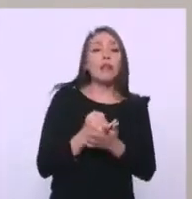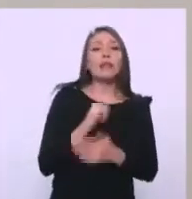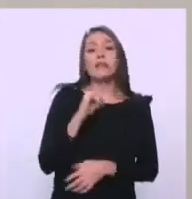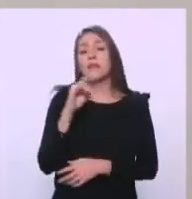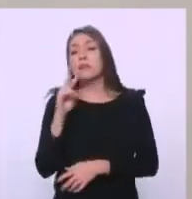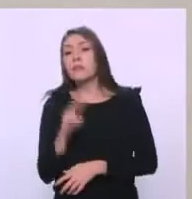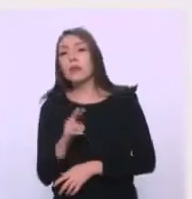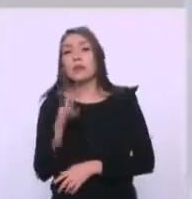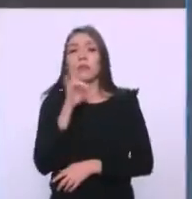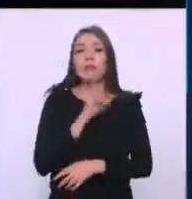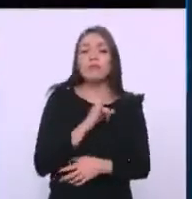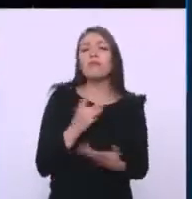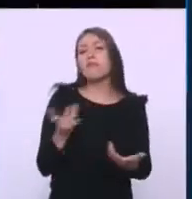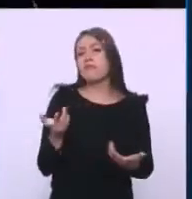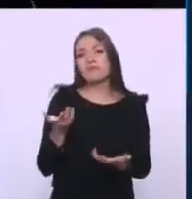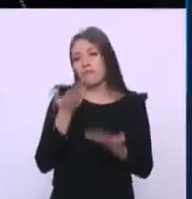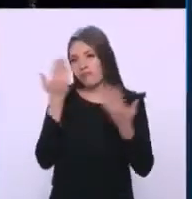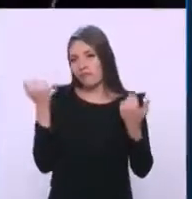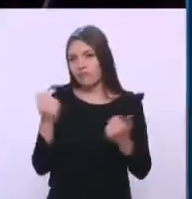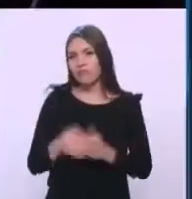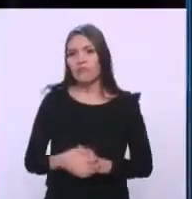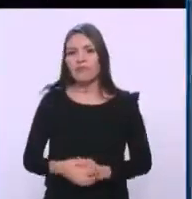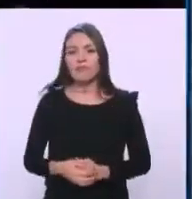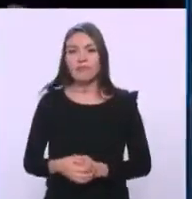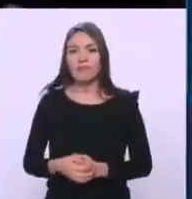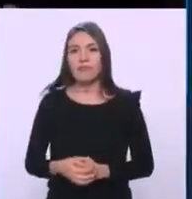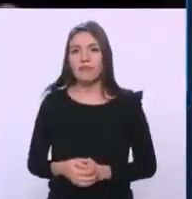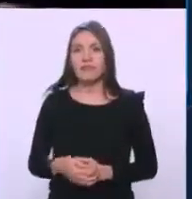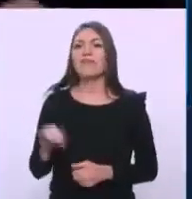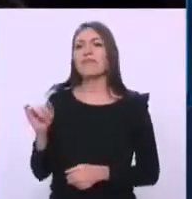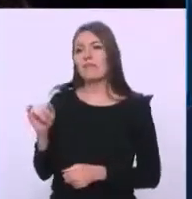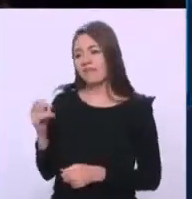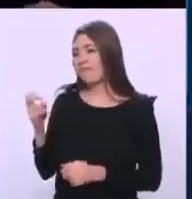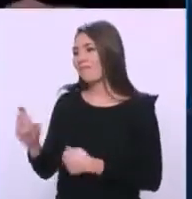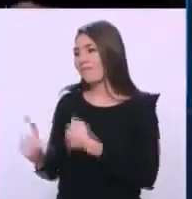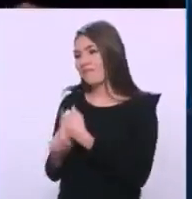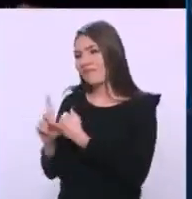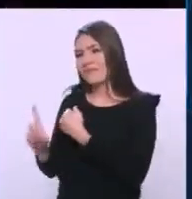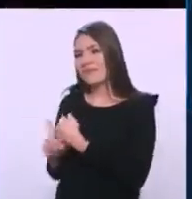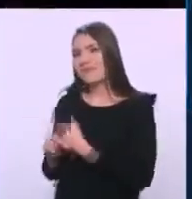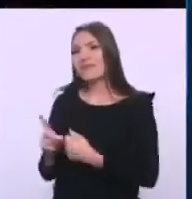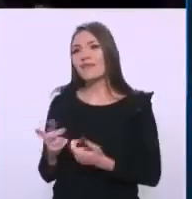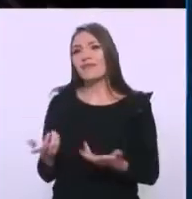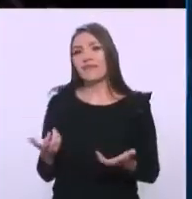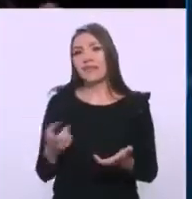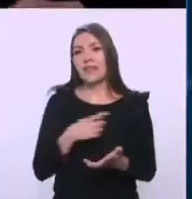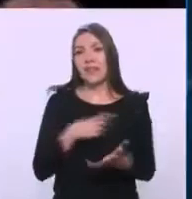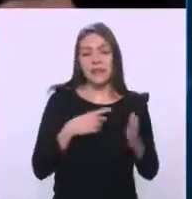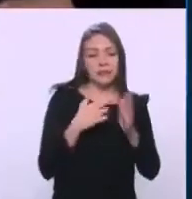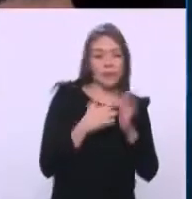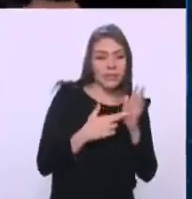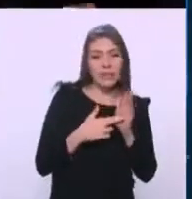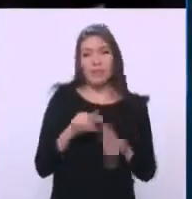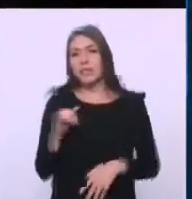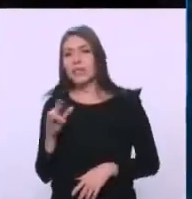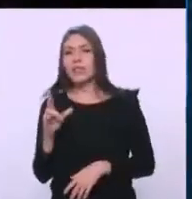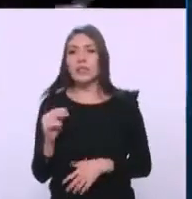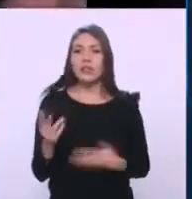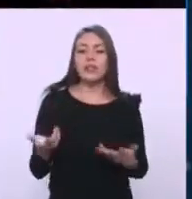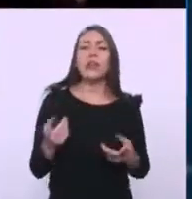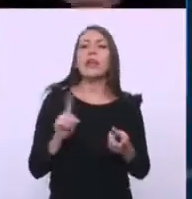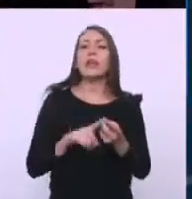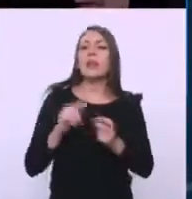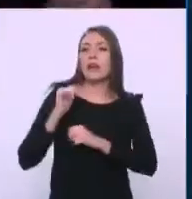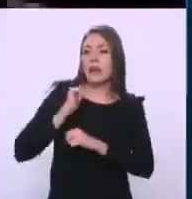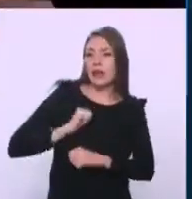sociales. Sí, es un enorme dilema esto. Hay que regular, no hay que regular. Si regulamos, ¿quién regula?